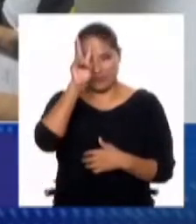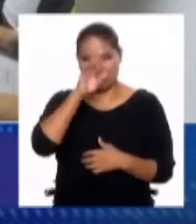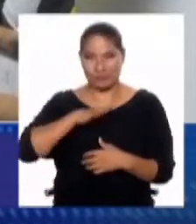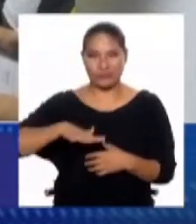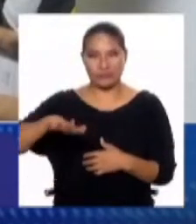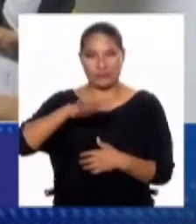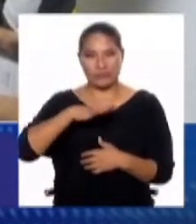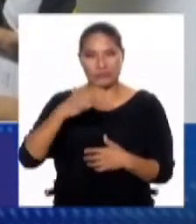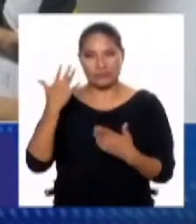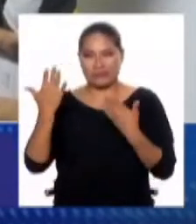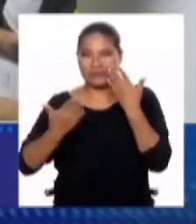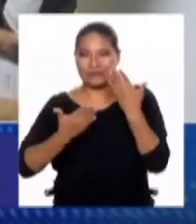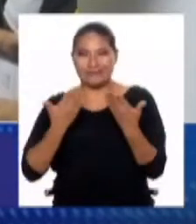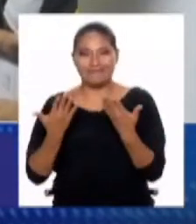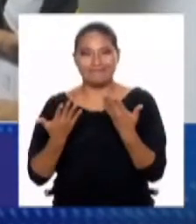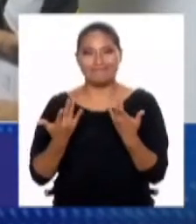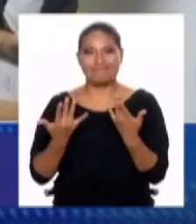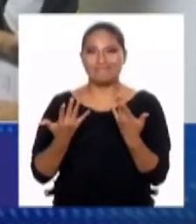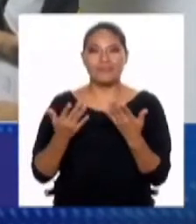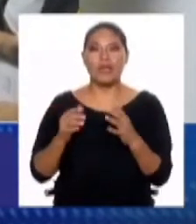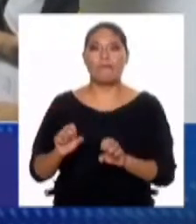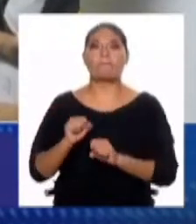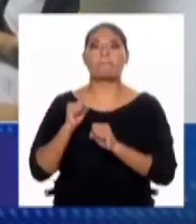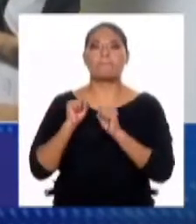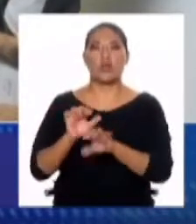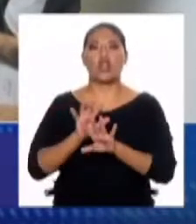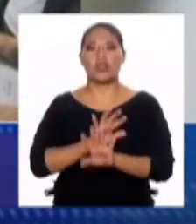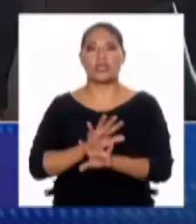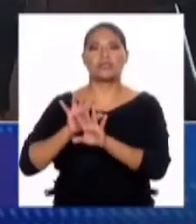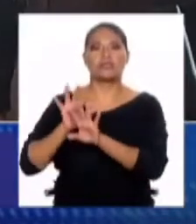propuesta está, la protesta está